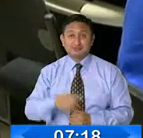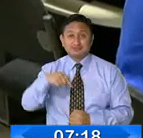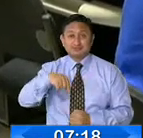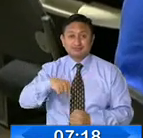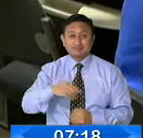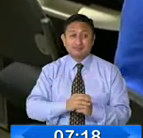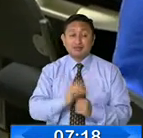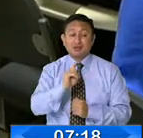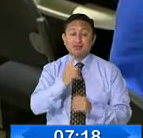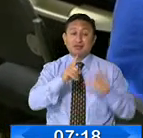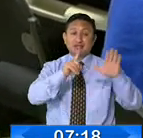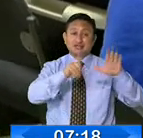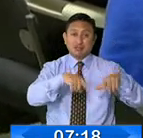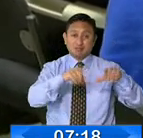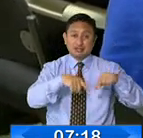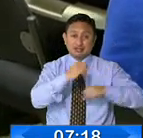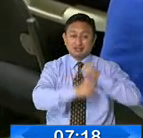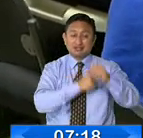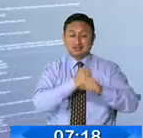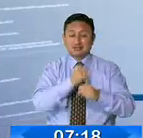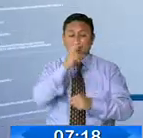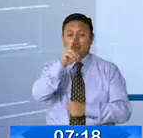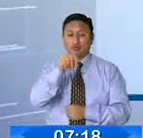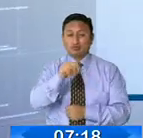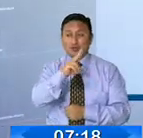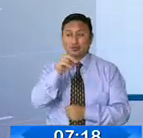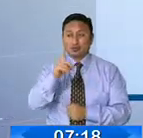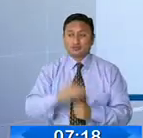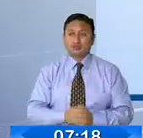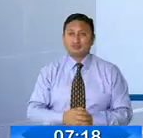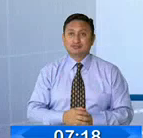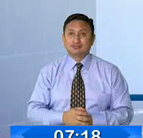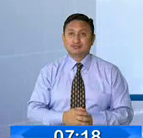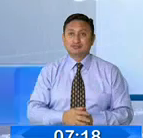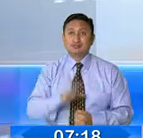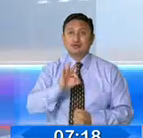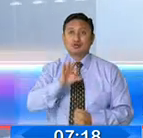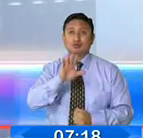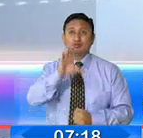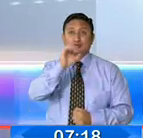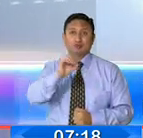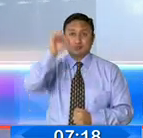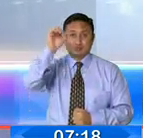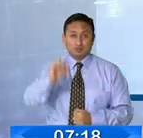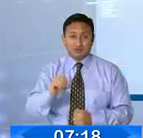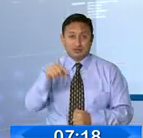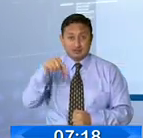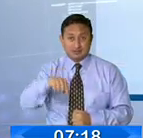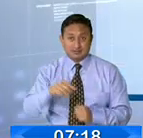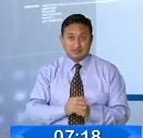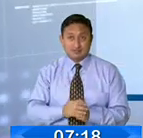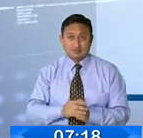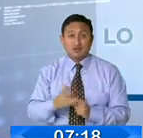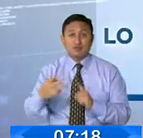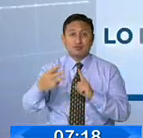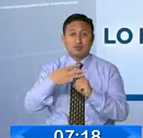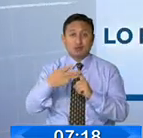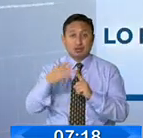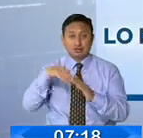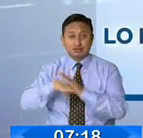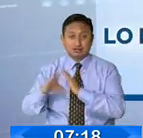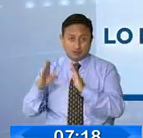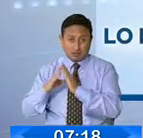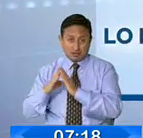al primer semestre del 2021. El 95% de ellos lo hizo en línea, desde